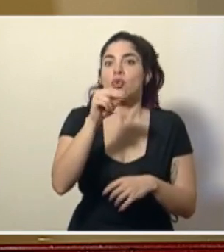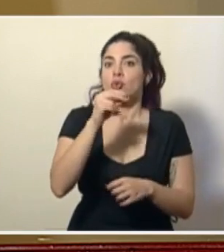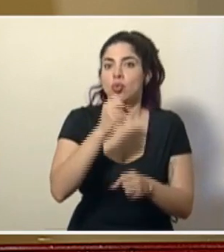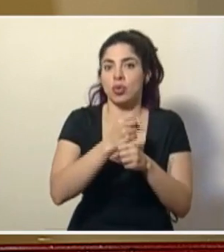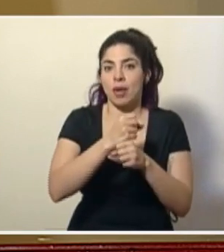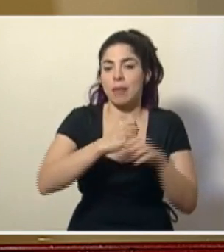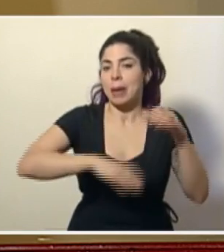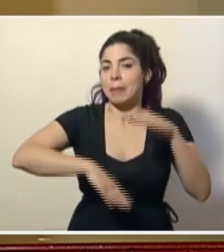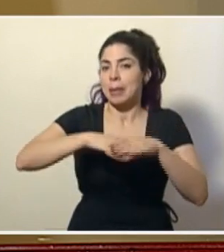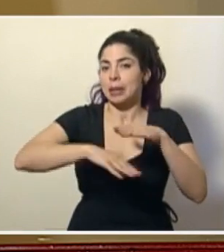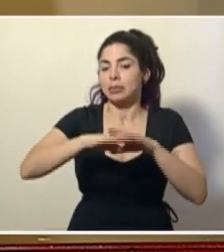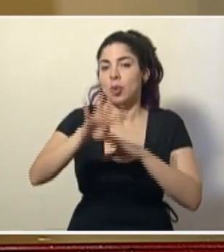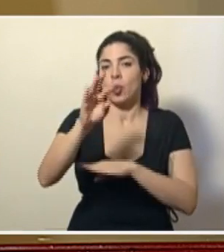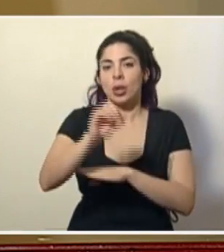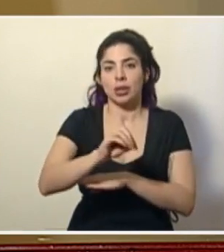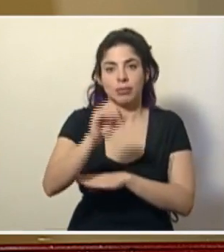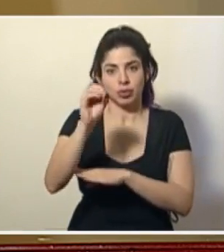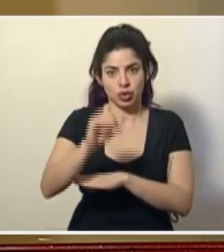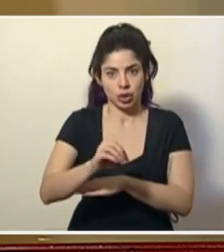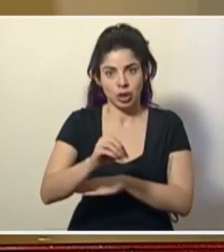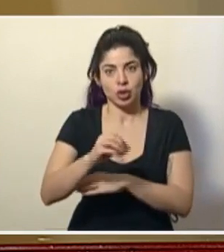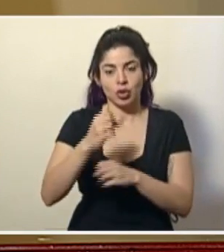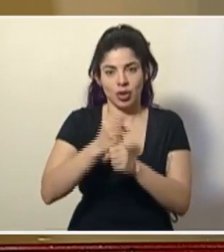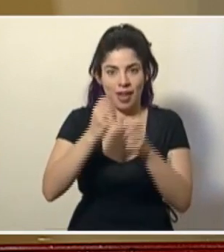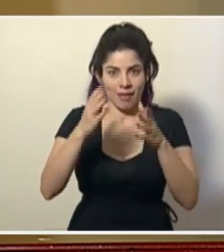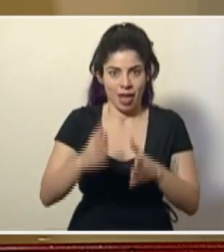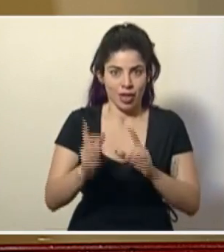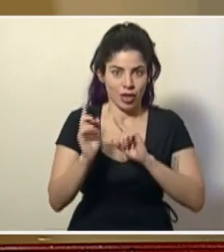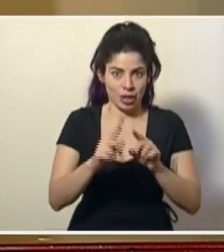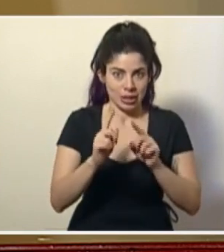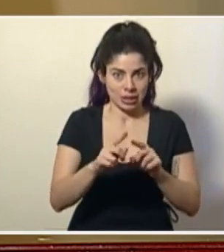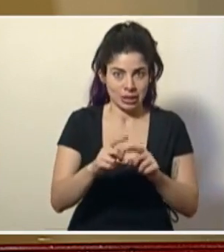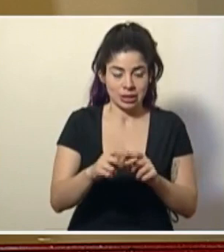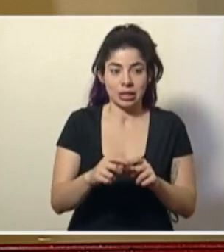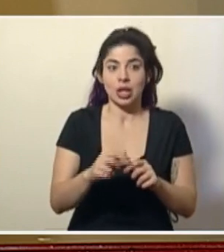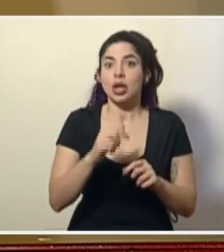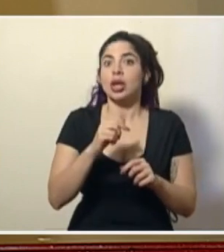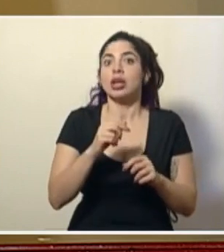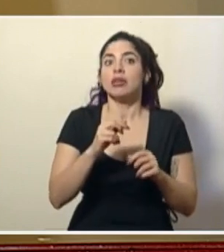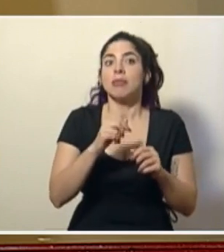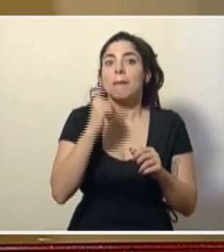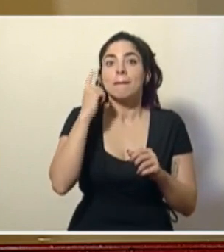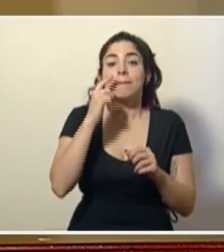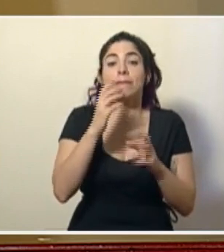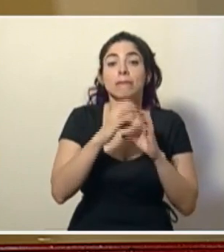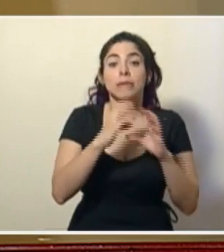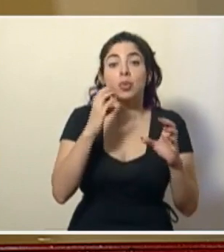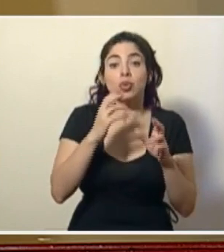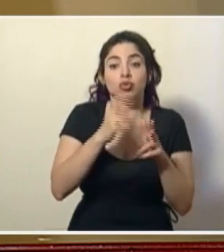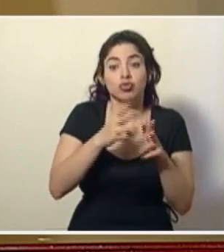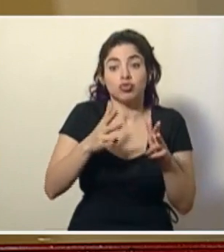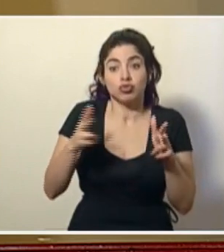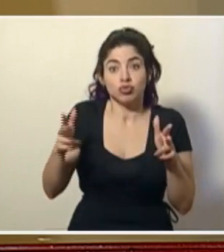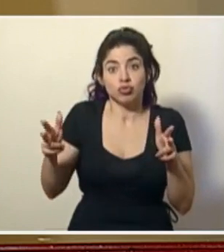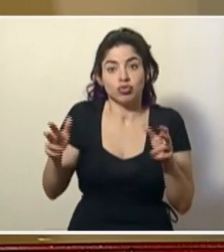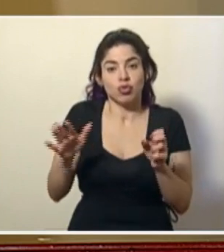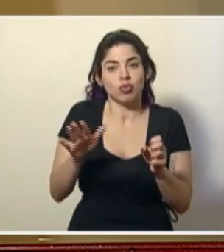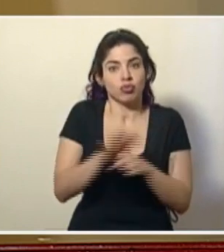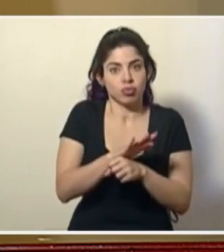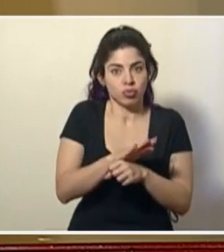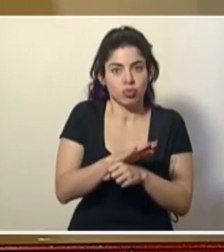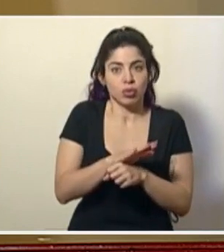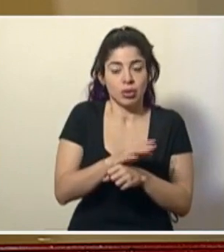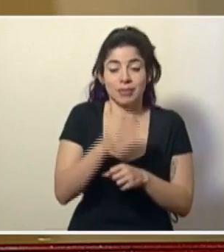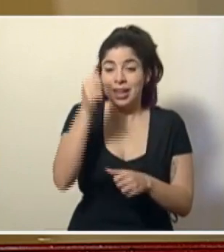de un 40% de su capacidad e idealmente a su capacidad máxima de unidades. Recordemos que en